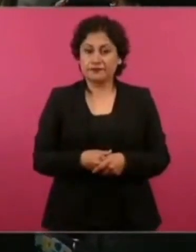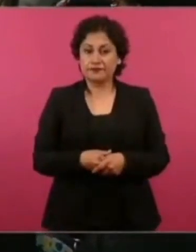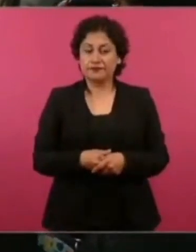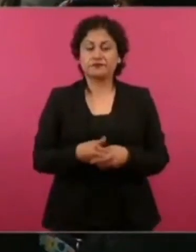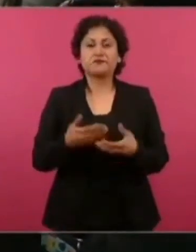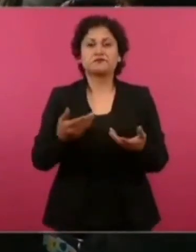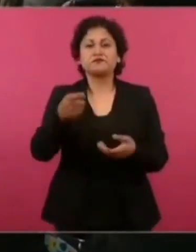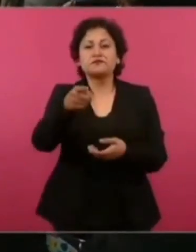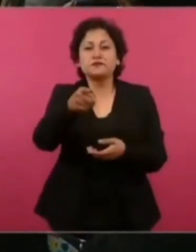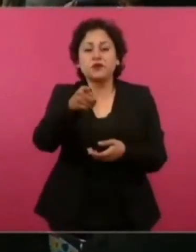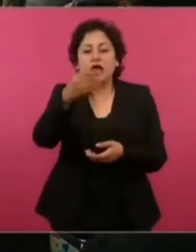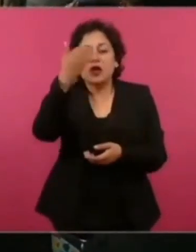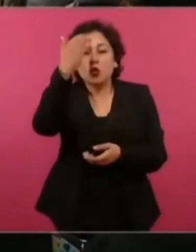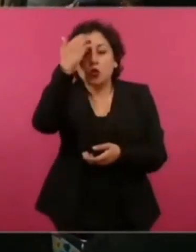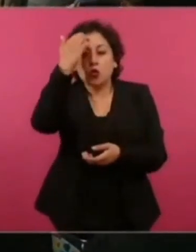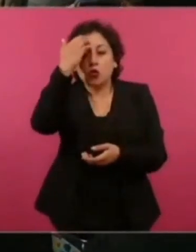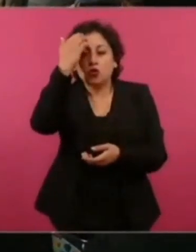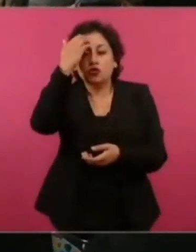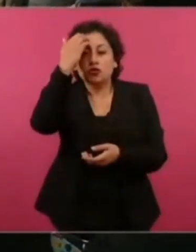la llamada